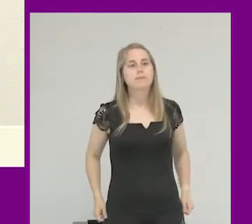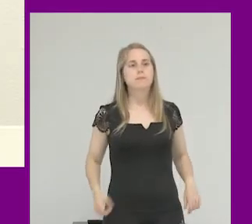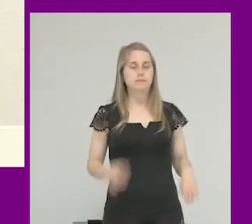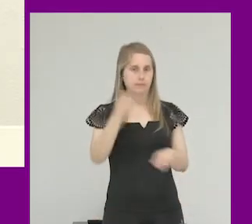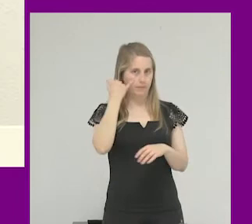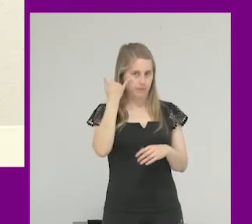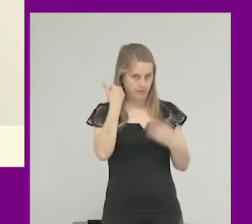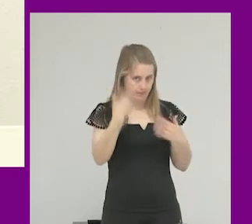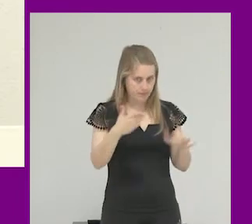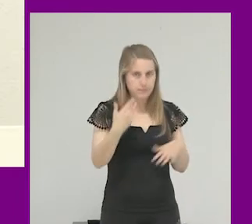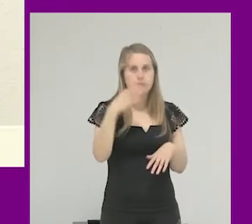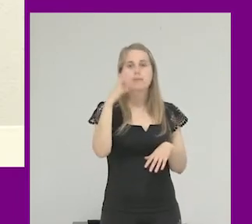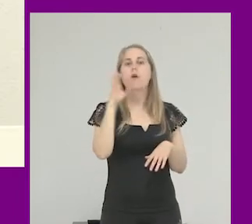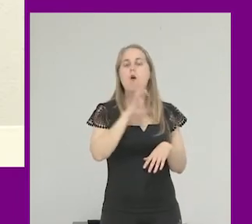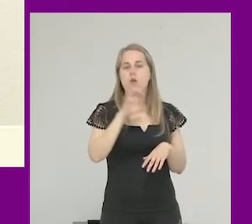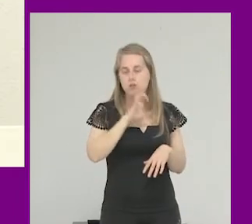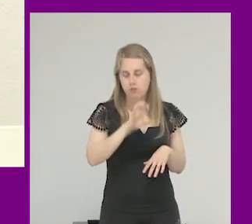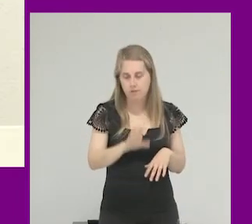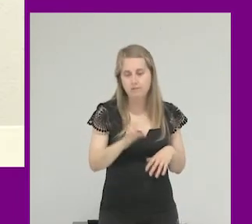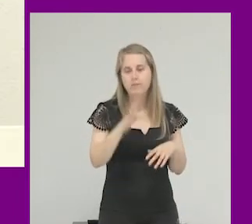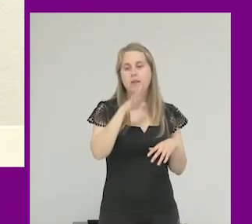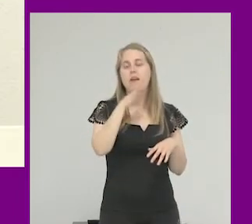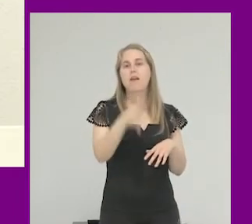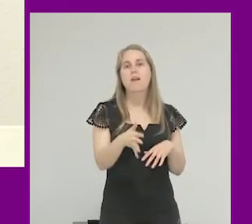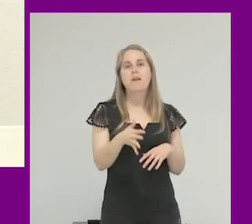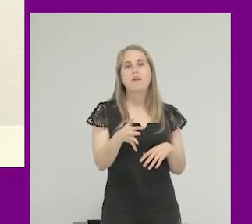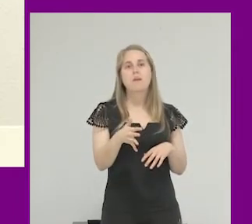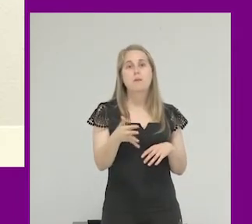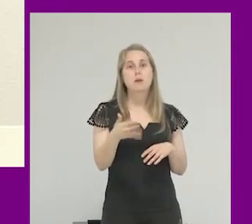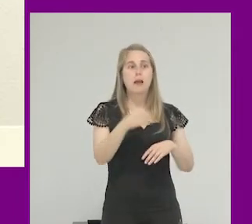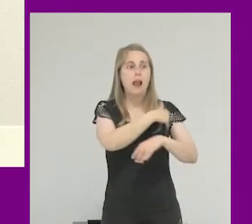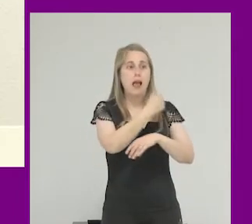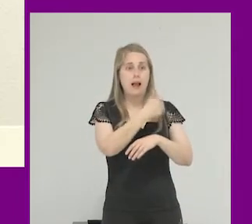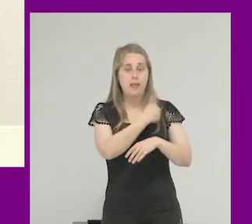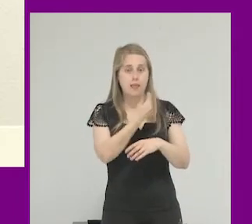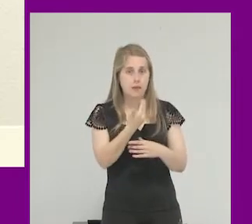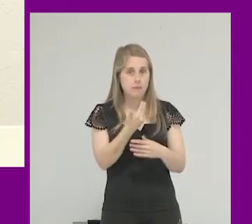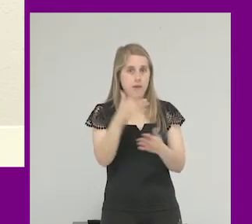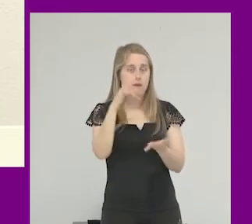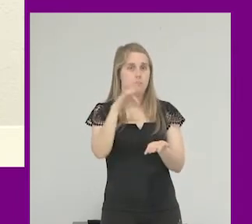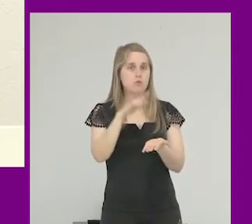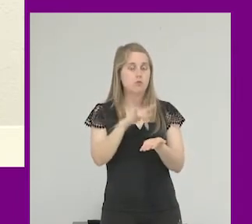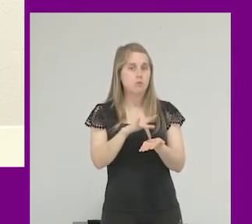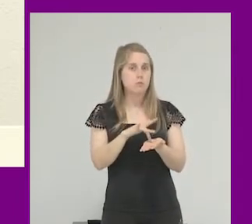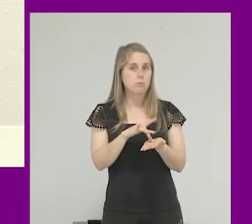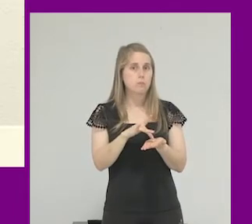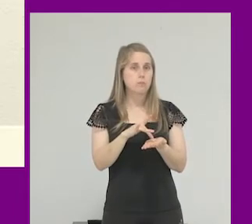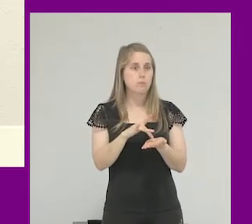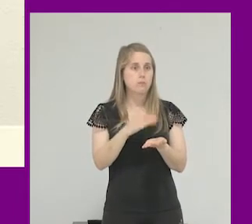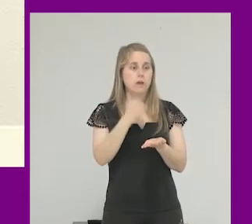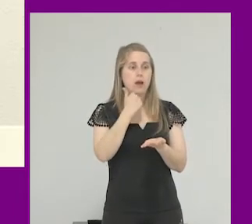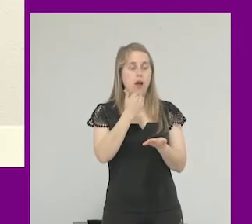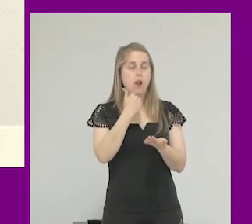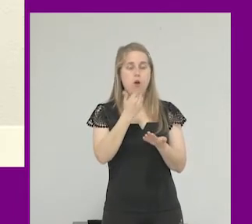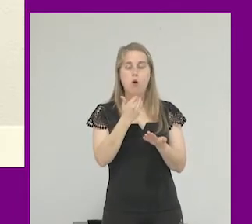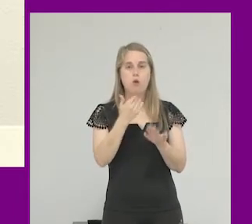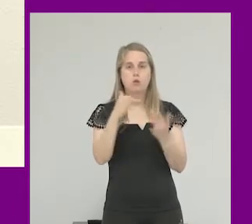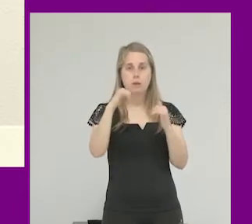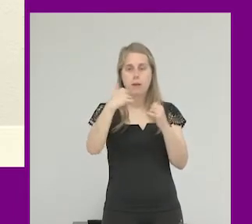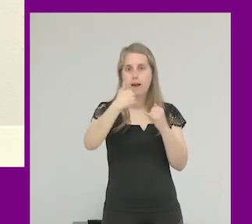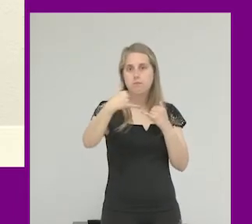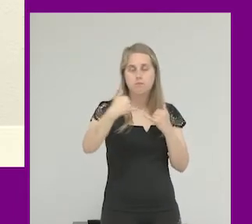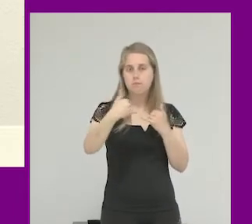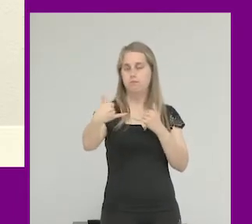Fijaros si queréis la curiosidad, porque contrariamente en la academia, cuando se abre alguna línea de